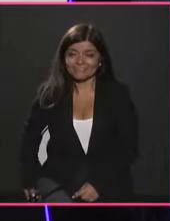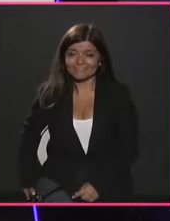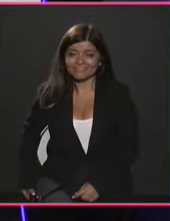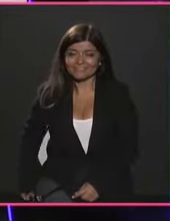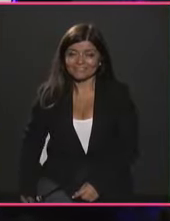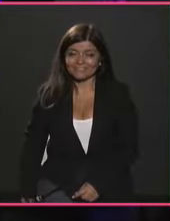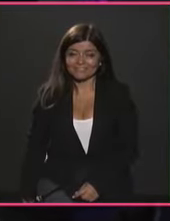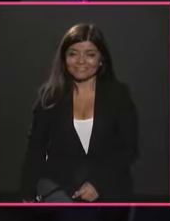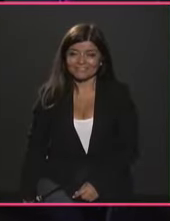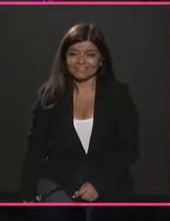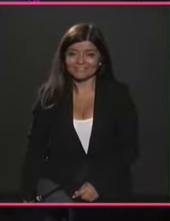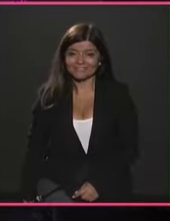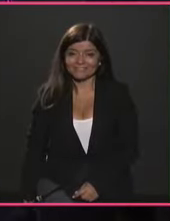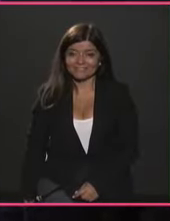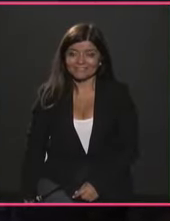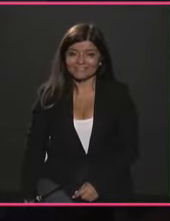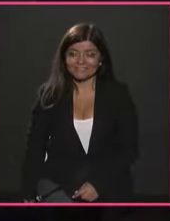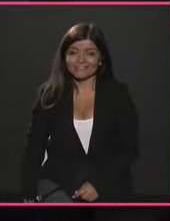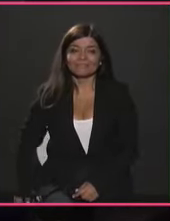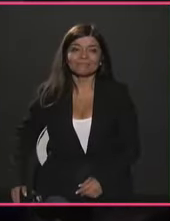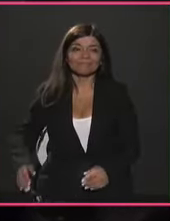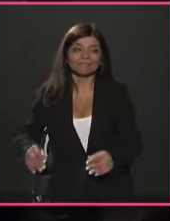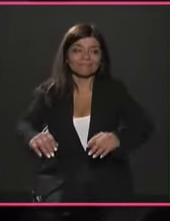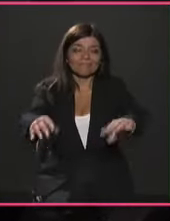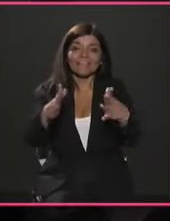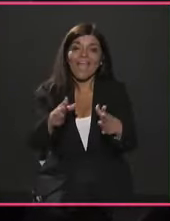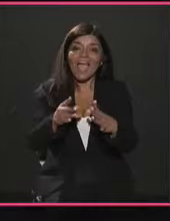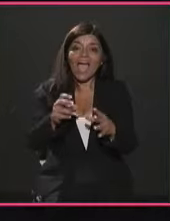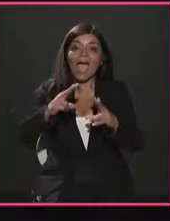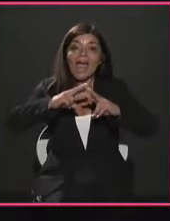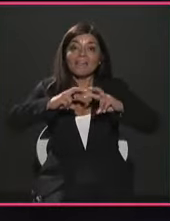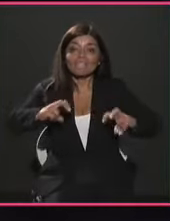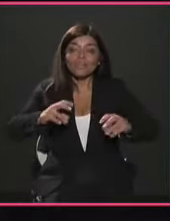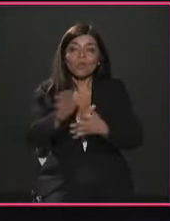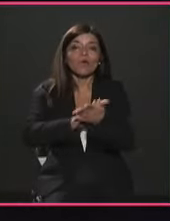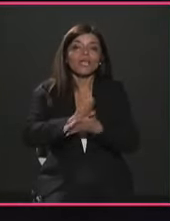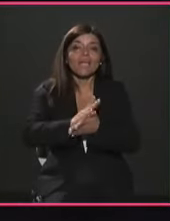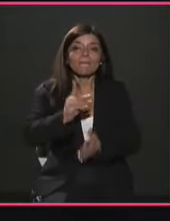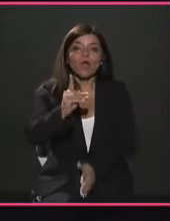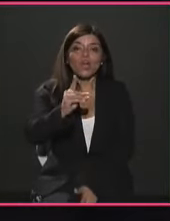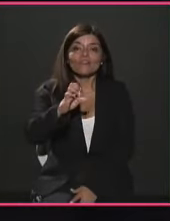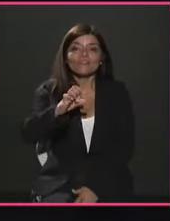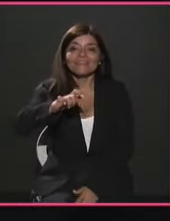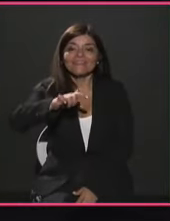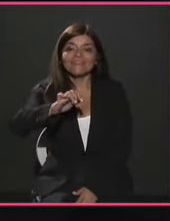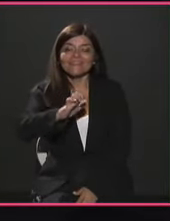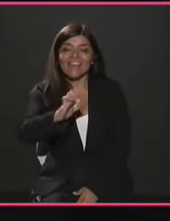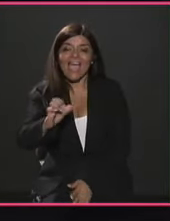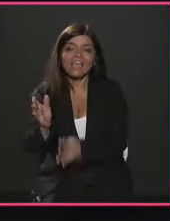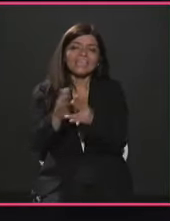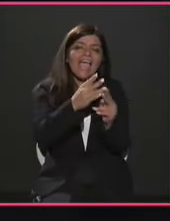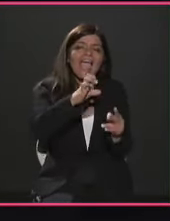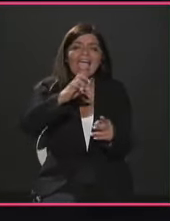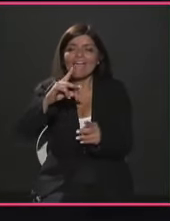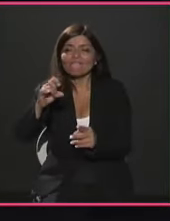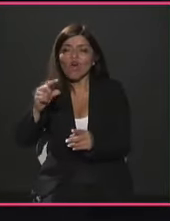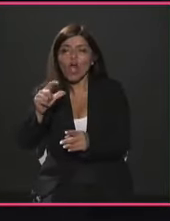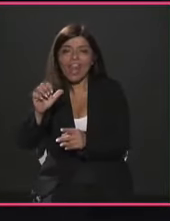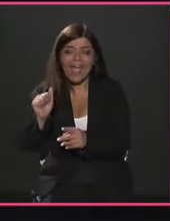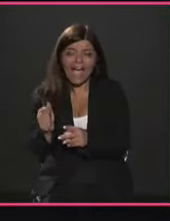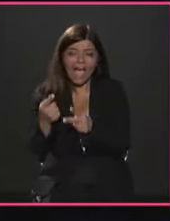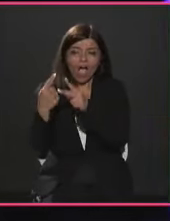Ho han escuchado hablar mucho Sobre viruses bastante malos como el dengue evola y ahora estamos terminando con